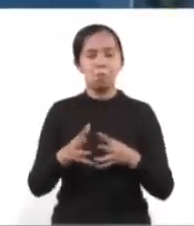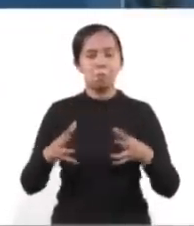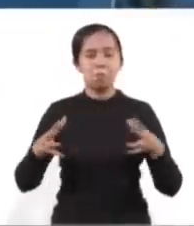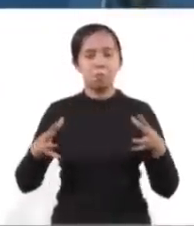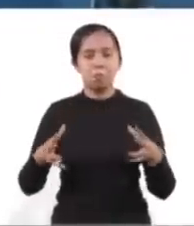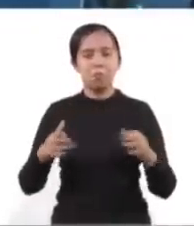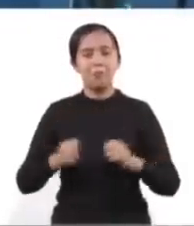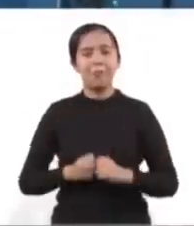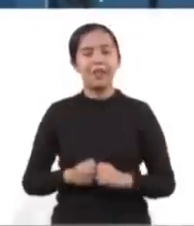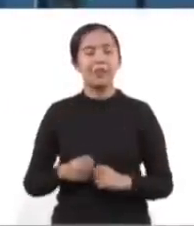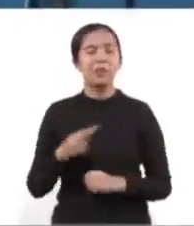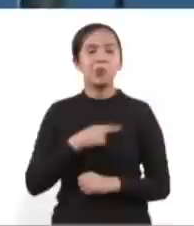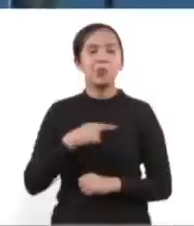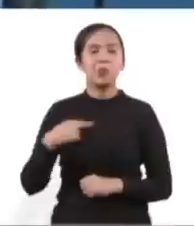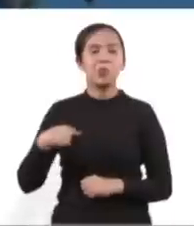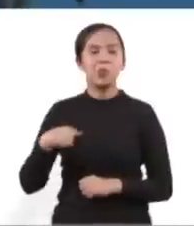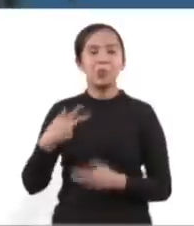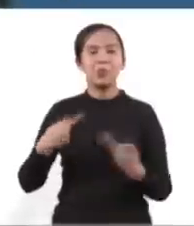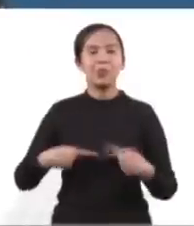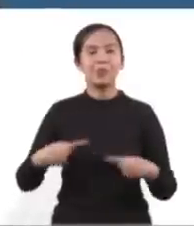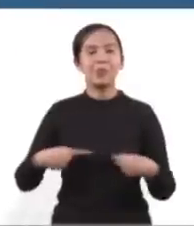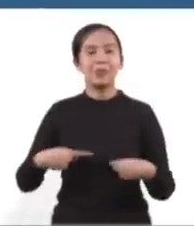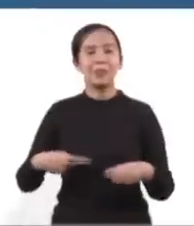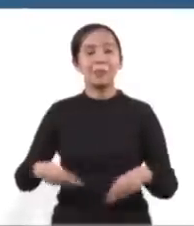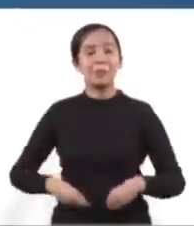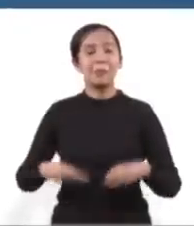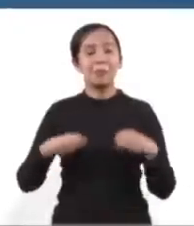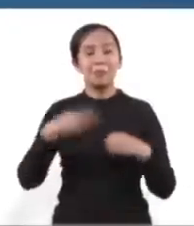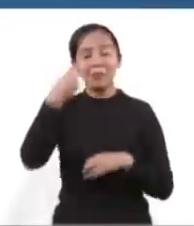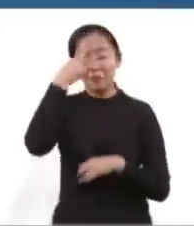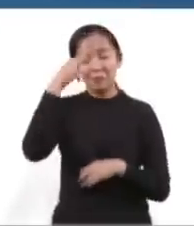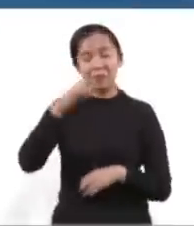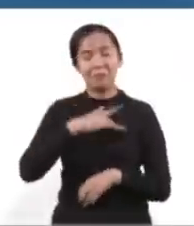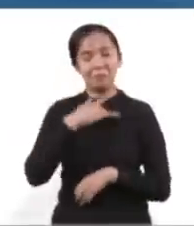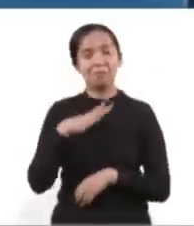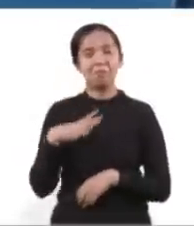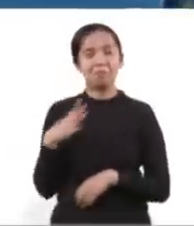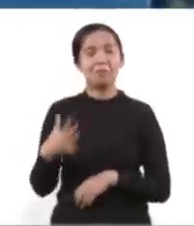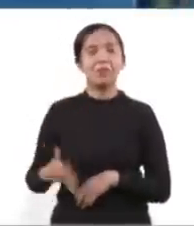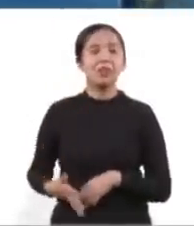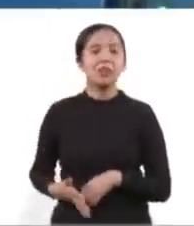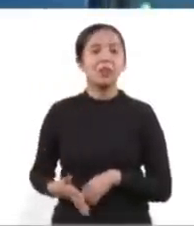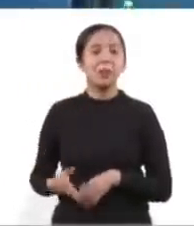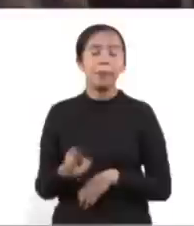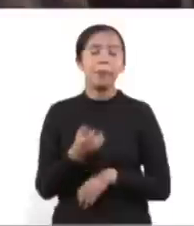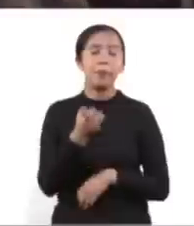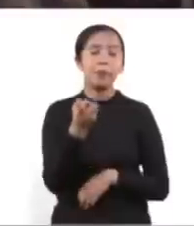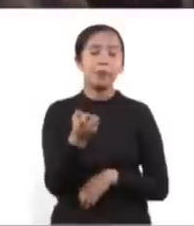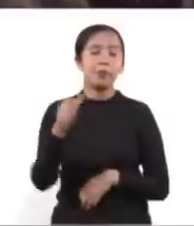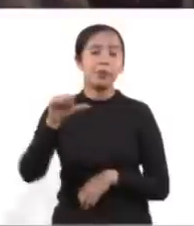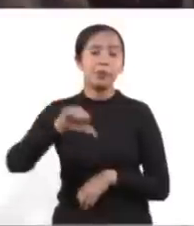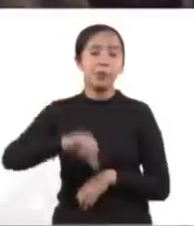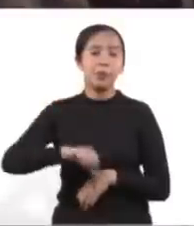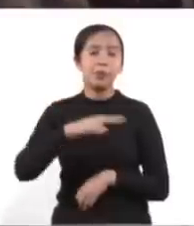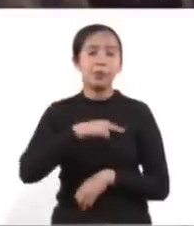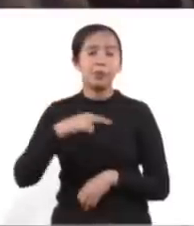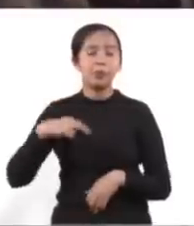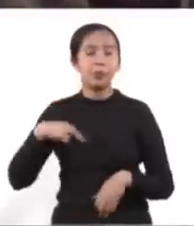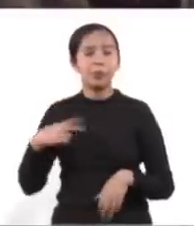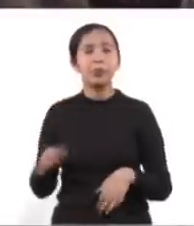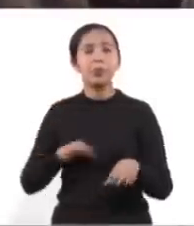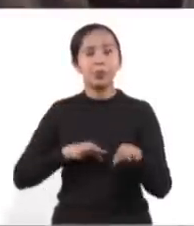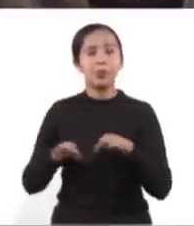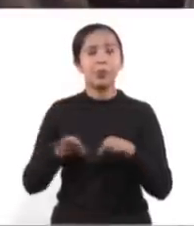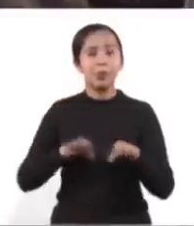Orgullo de los mexicanos y de las mexicanas. Y por eso, hoy que estamos trabajando en el gobierno